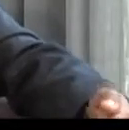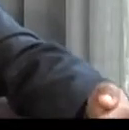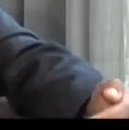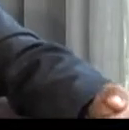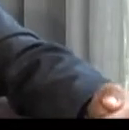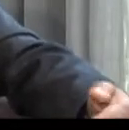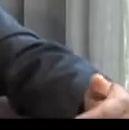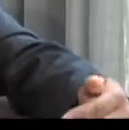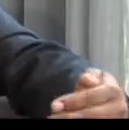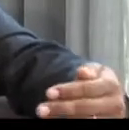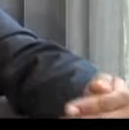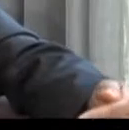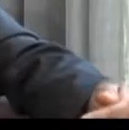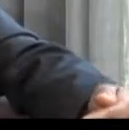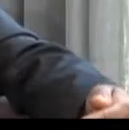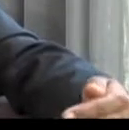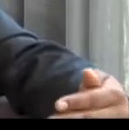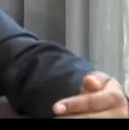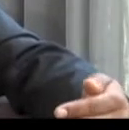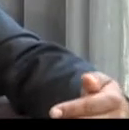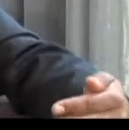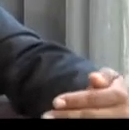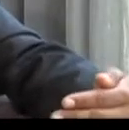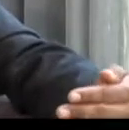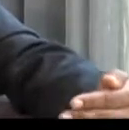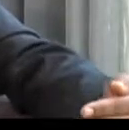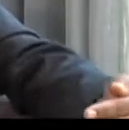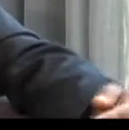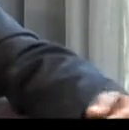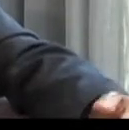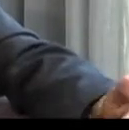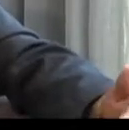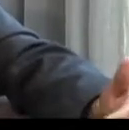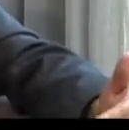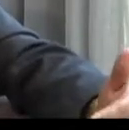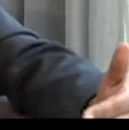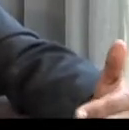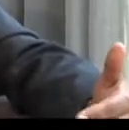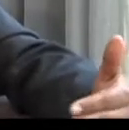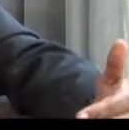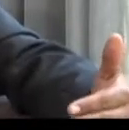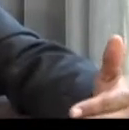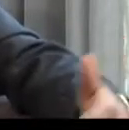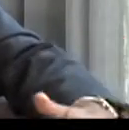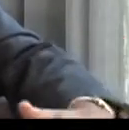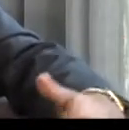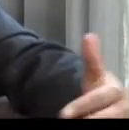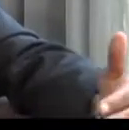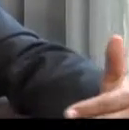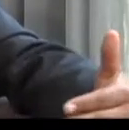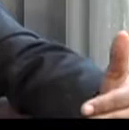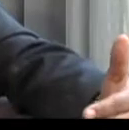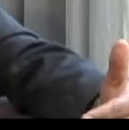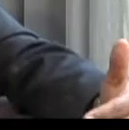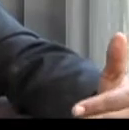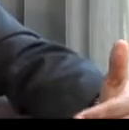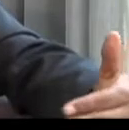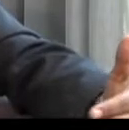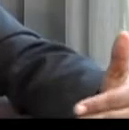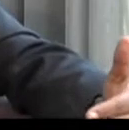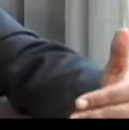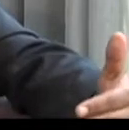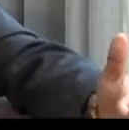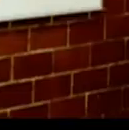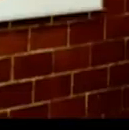las herramientas web nuevas del web 2.0, en donde se facilita la interacción de